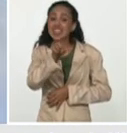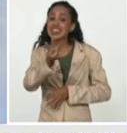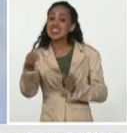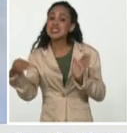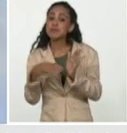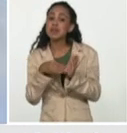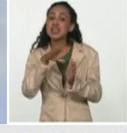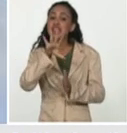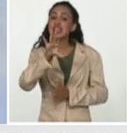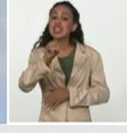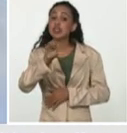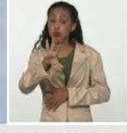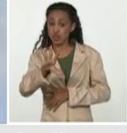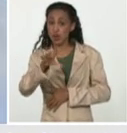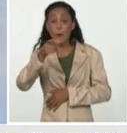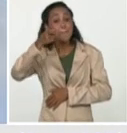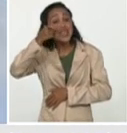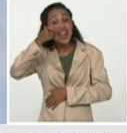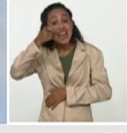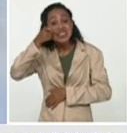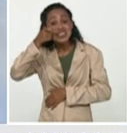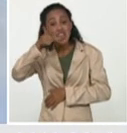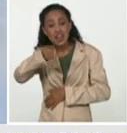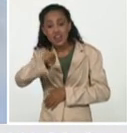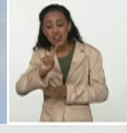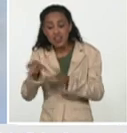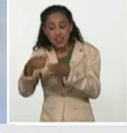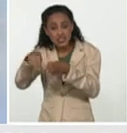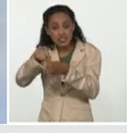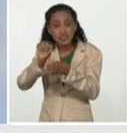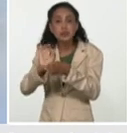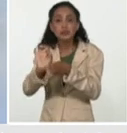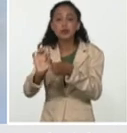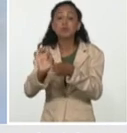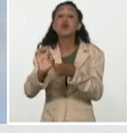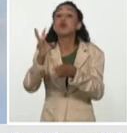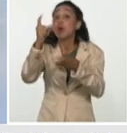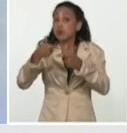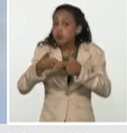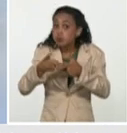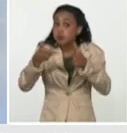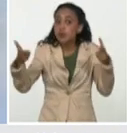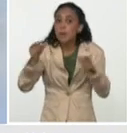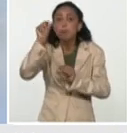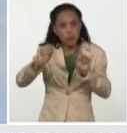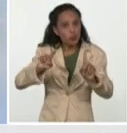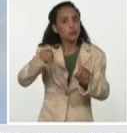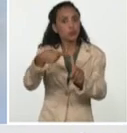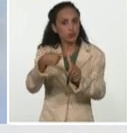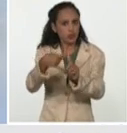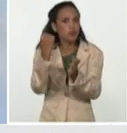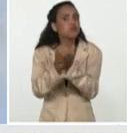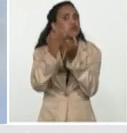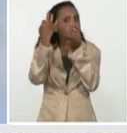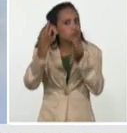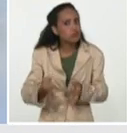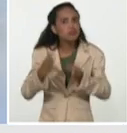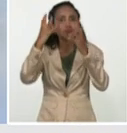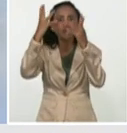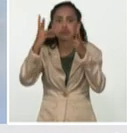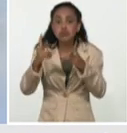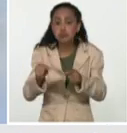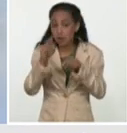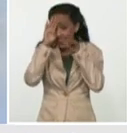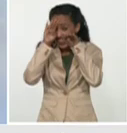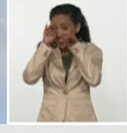13.505 en vigilancia y una cifra elevada de casos activos, de casos confirmados, ingresados